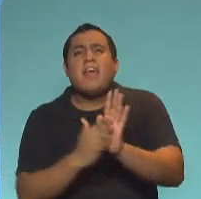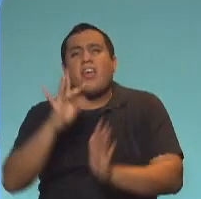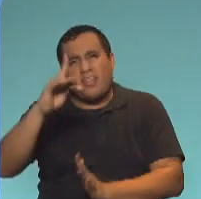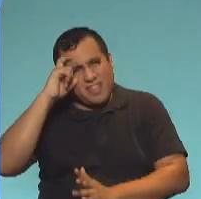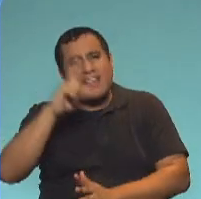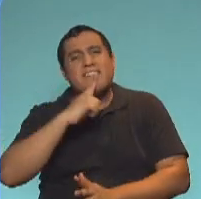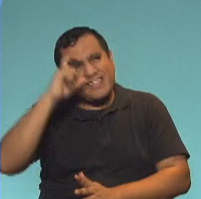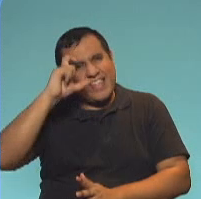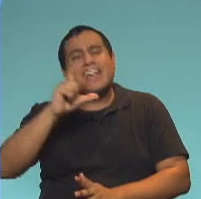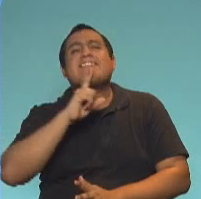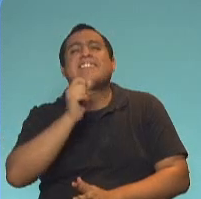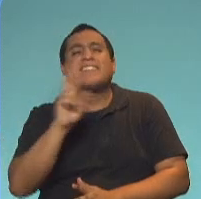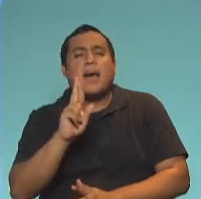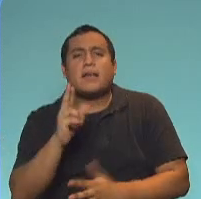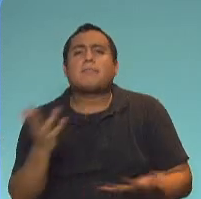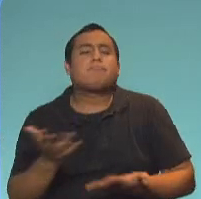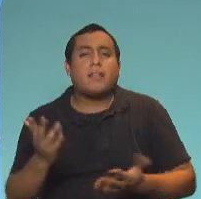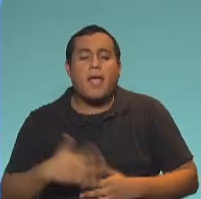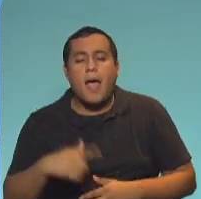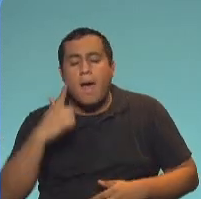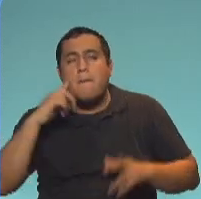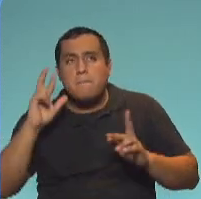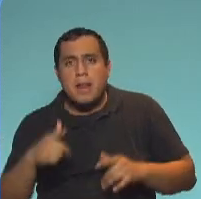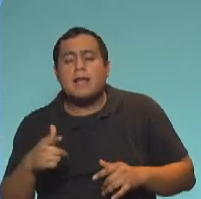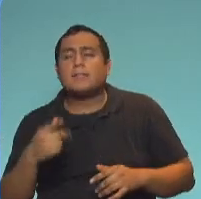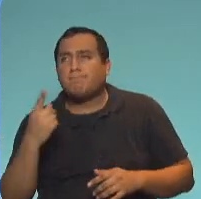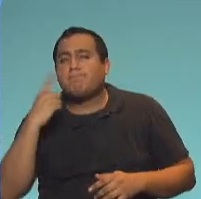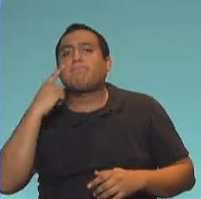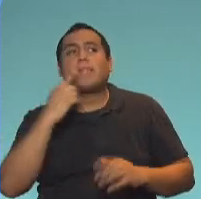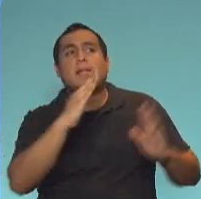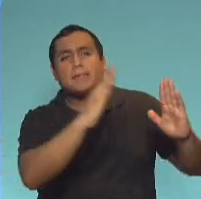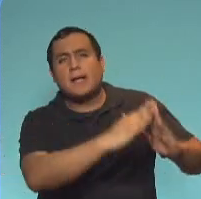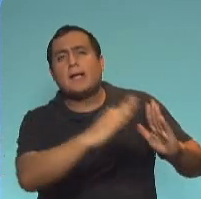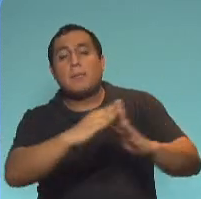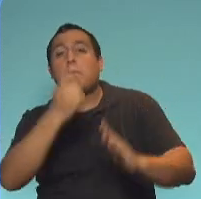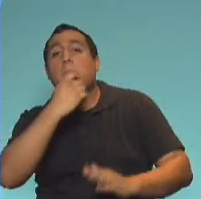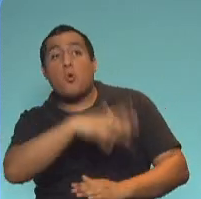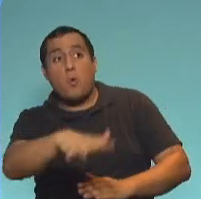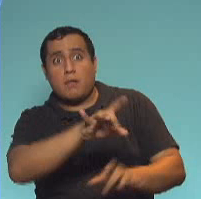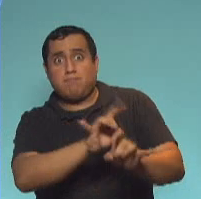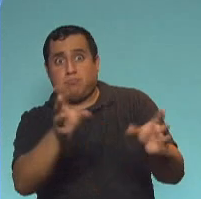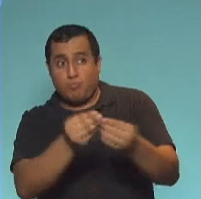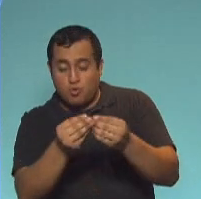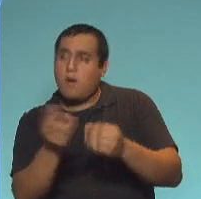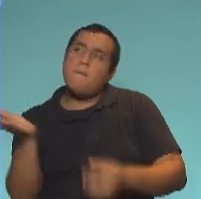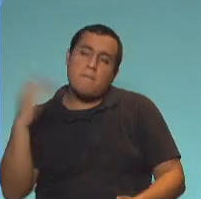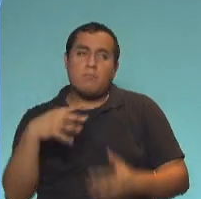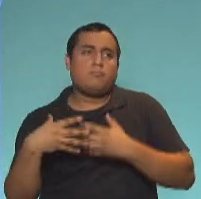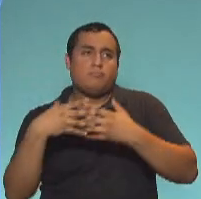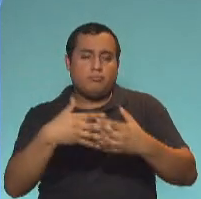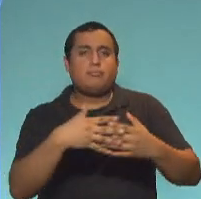es una estrategia complementaria de ir específicamente donde se detectan casos para apoyar en el diagnóstico